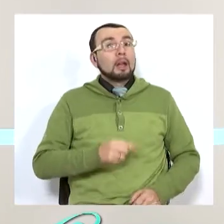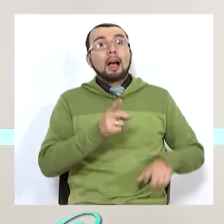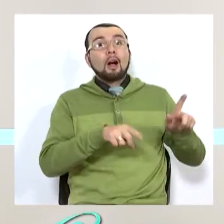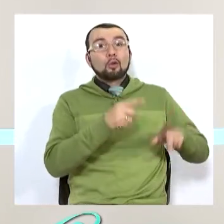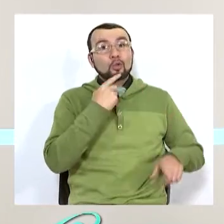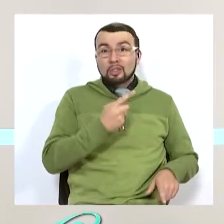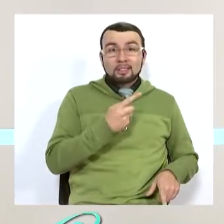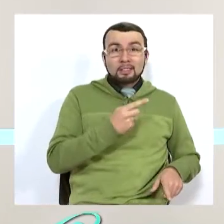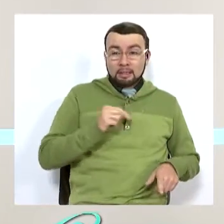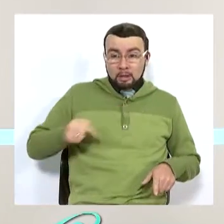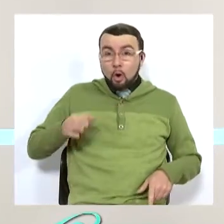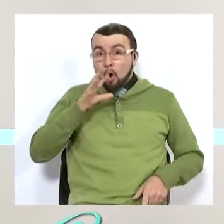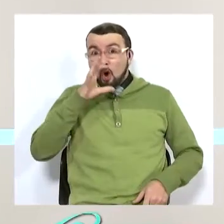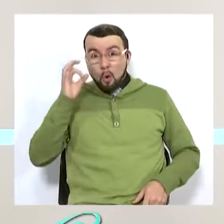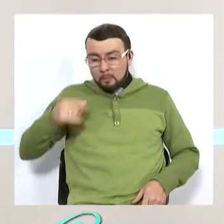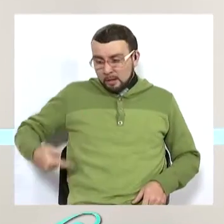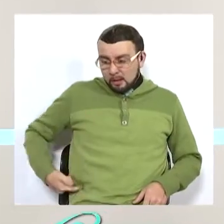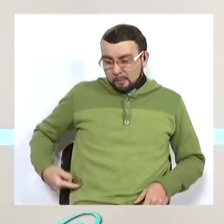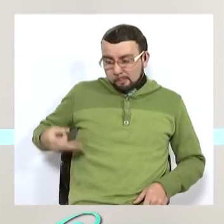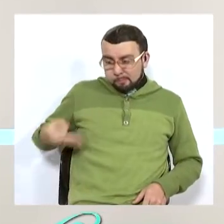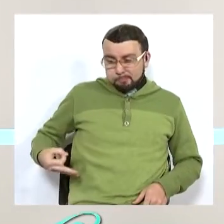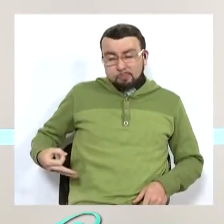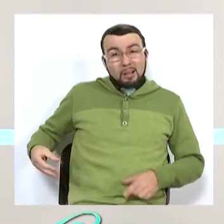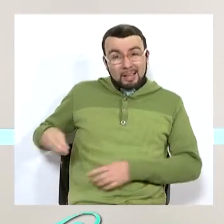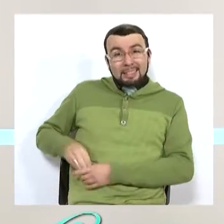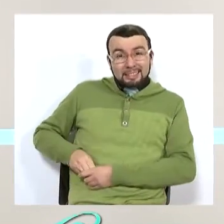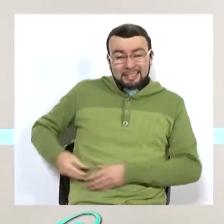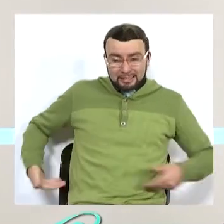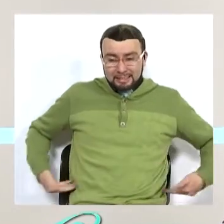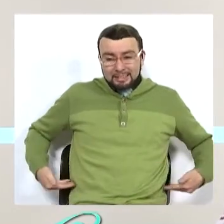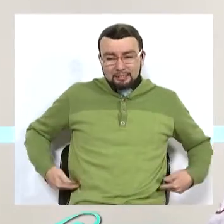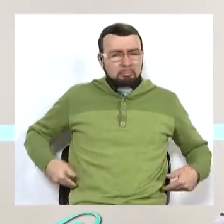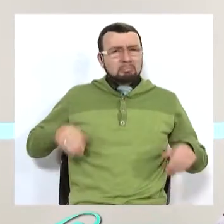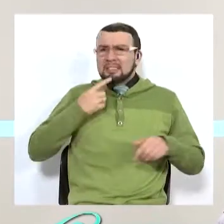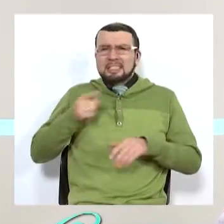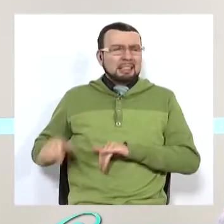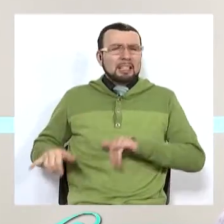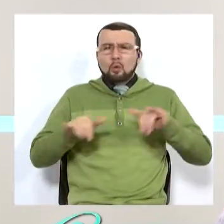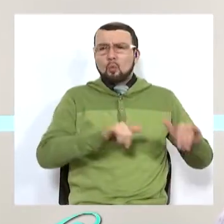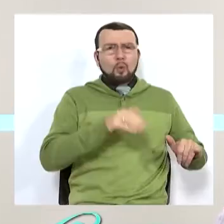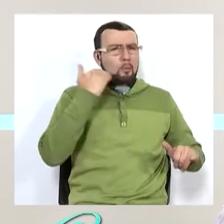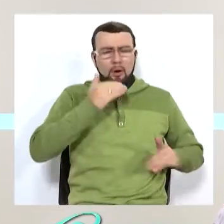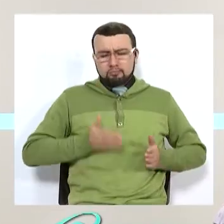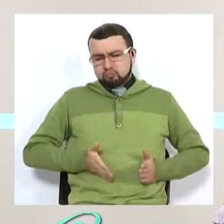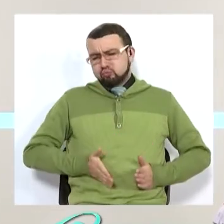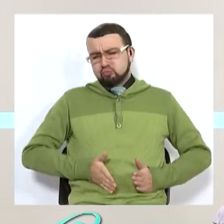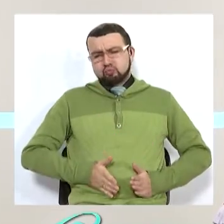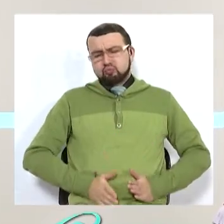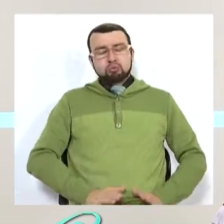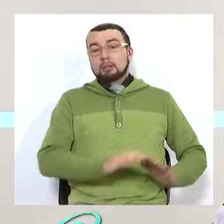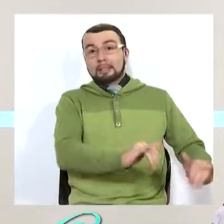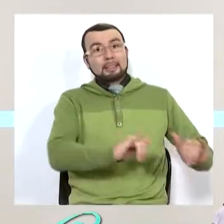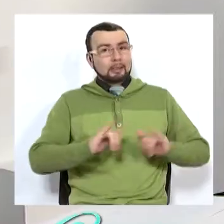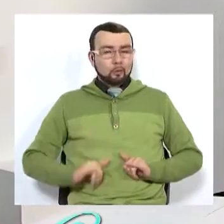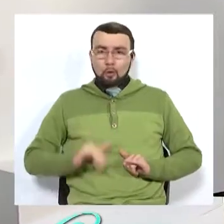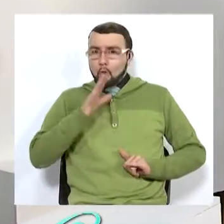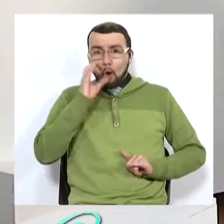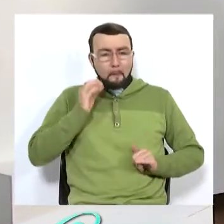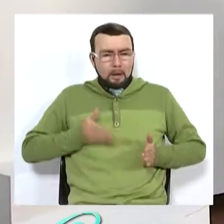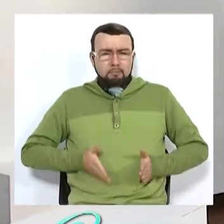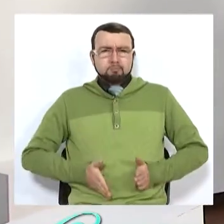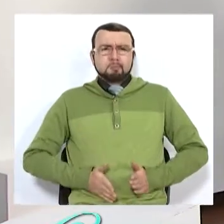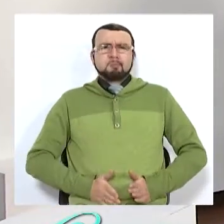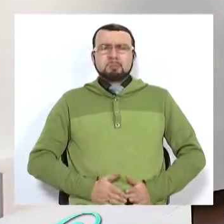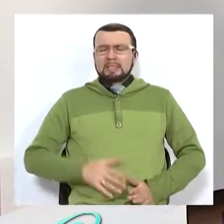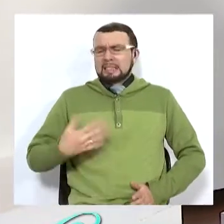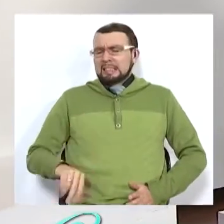como el parto en el hombre. Cuando los cálculos dan en el hombre, se ha descrito en la literatura en forma pues jocosa como el parto en el hombre, y realmente uno